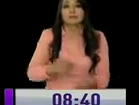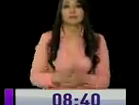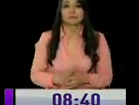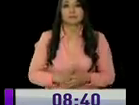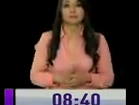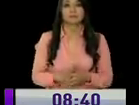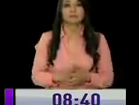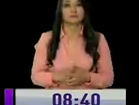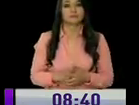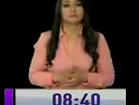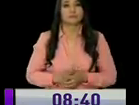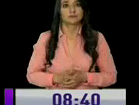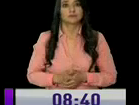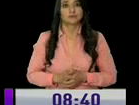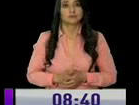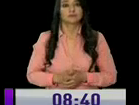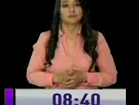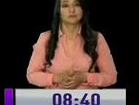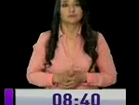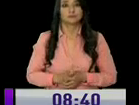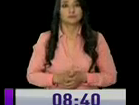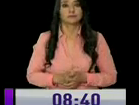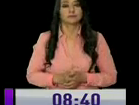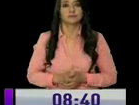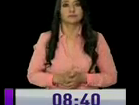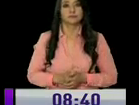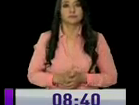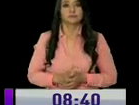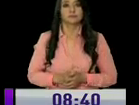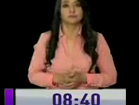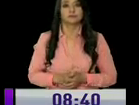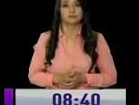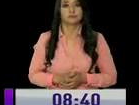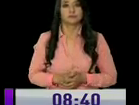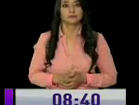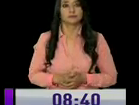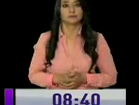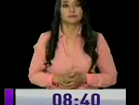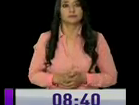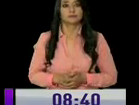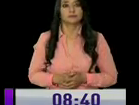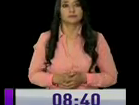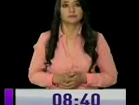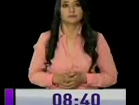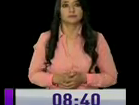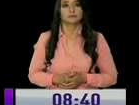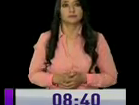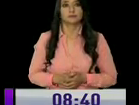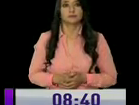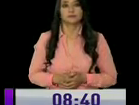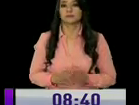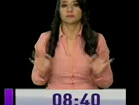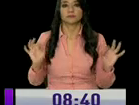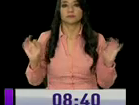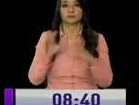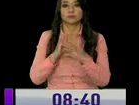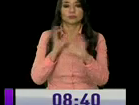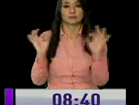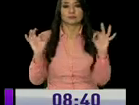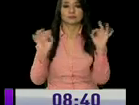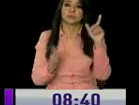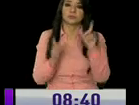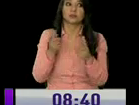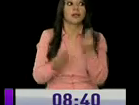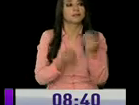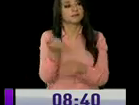es la José María Velasco Ibarra, que evidentemente pues tiene, no hay transporte y la gente hace